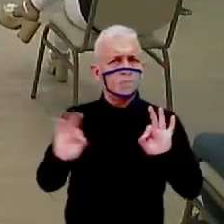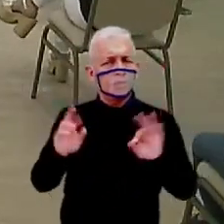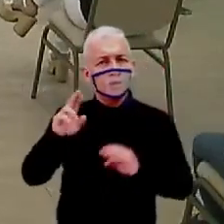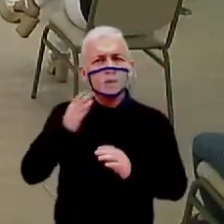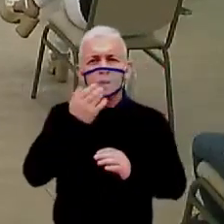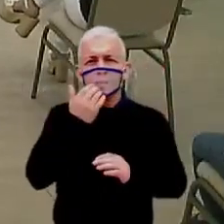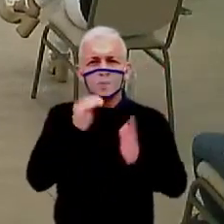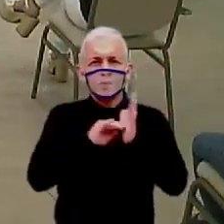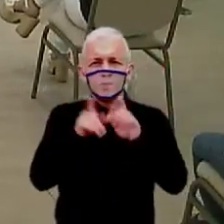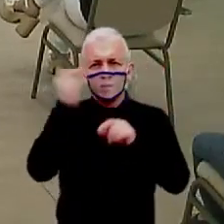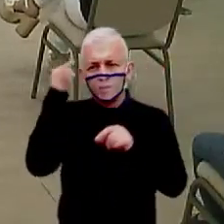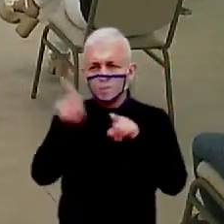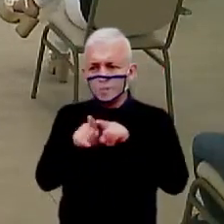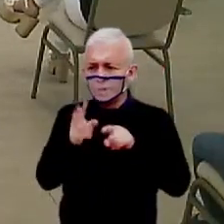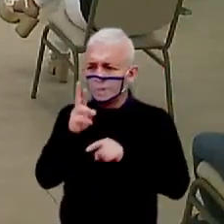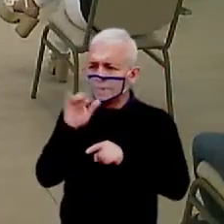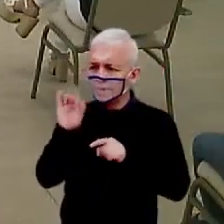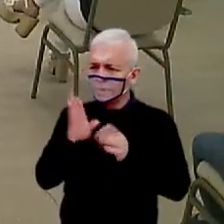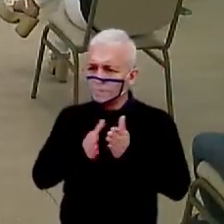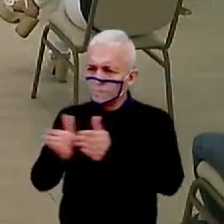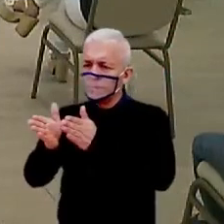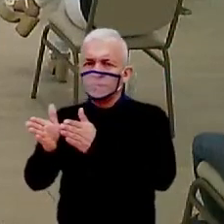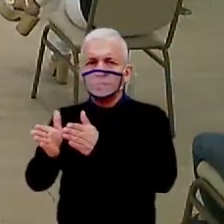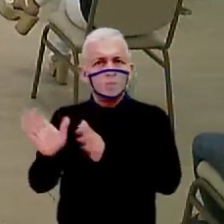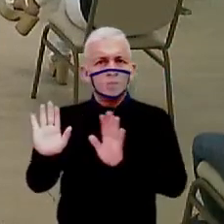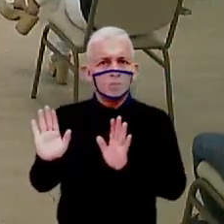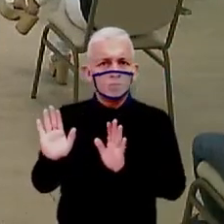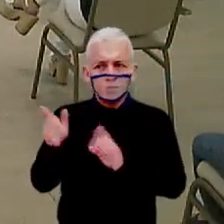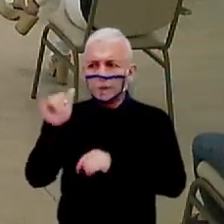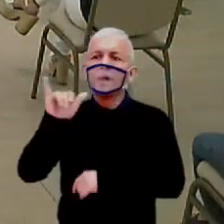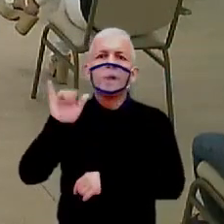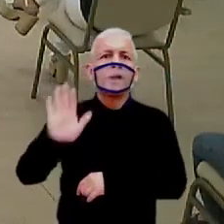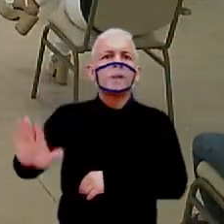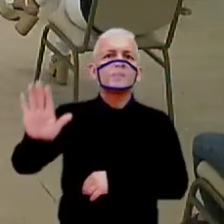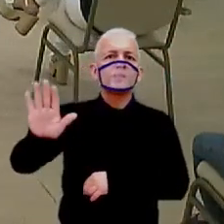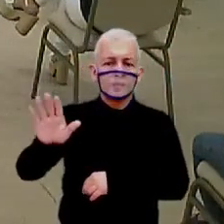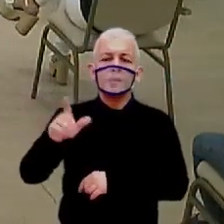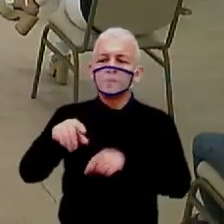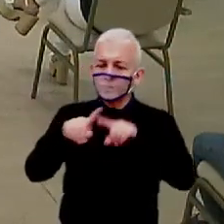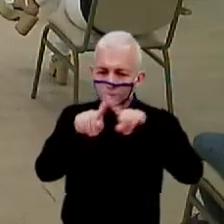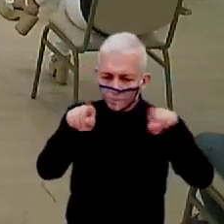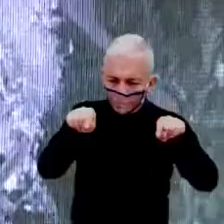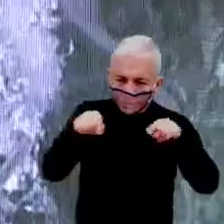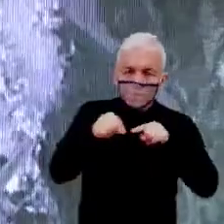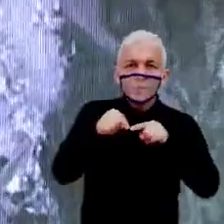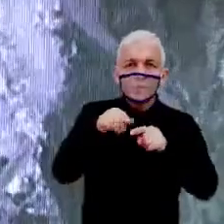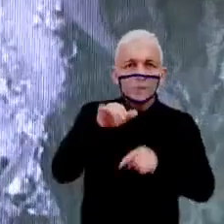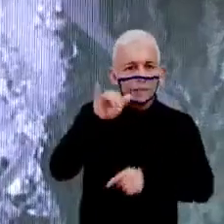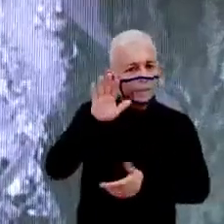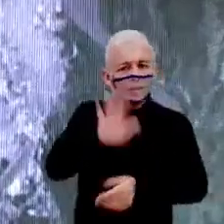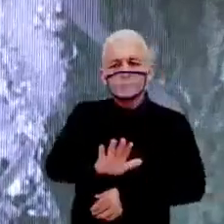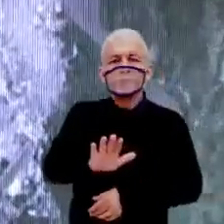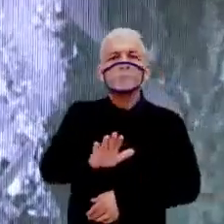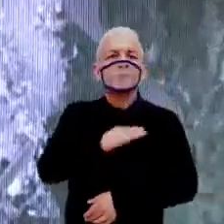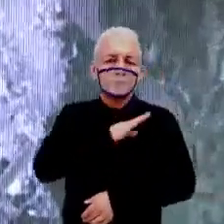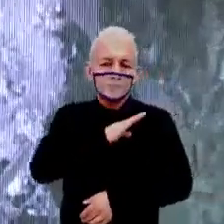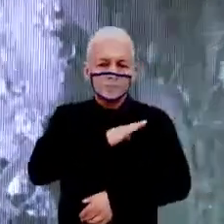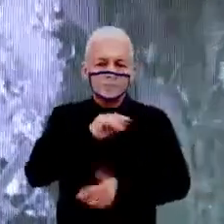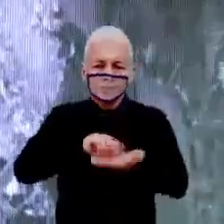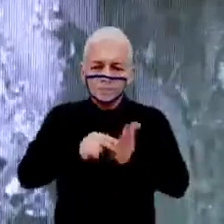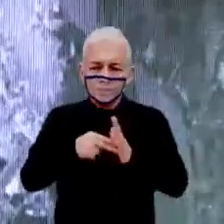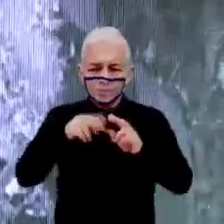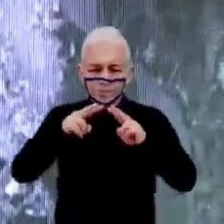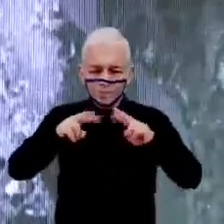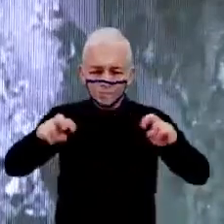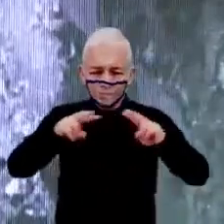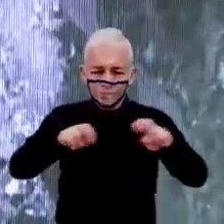que construirlo, había que abrirlo, había que conocerlo. Y esa es la gran apuesta que les traemos hoy en nombre del alcalde, es redescubrir